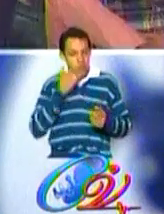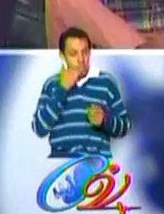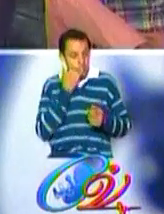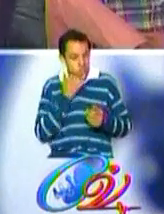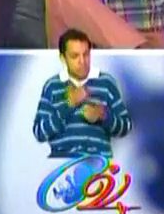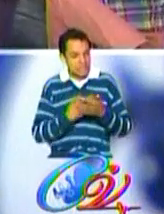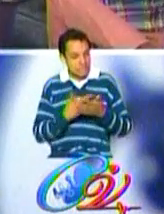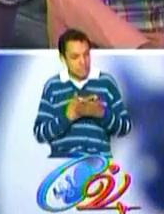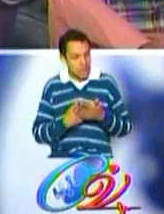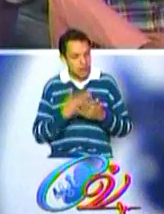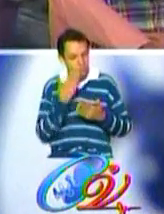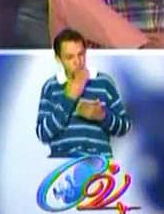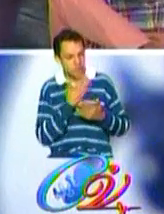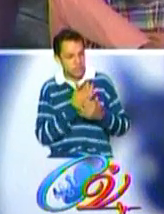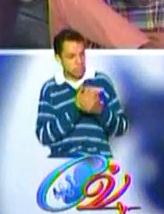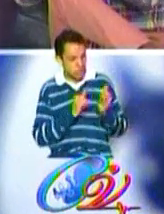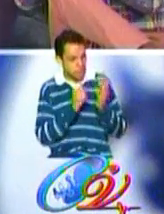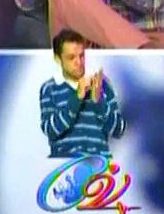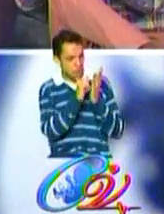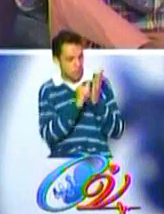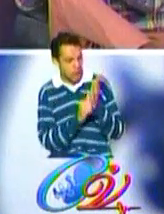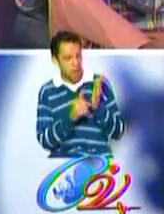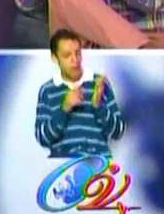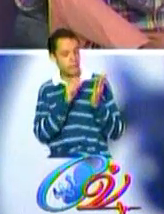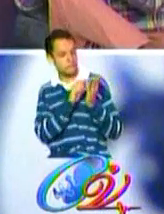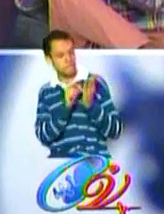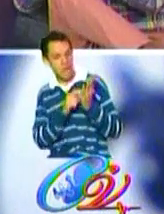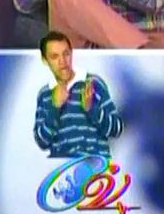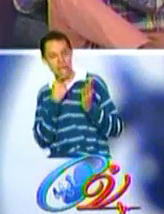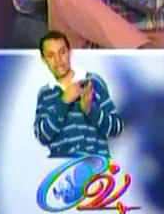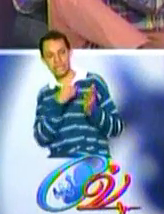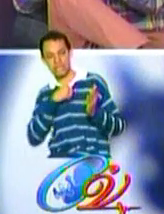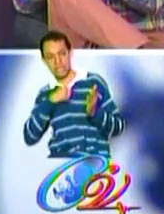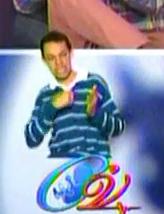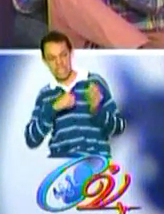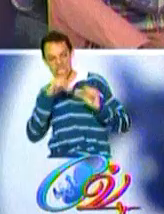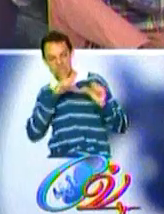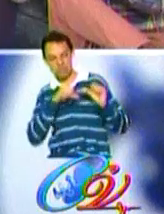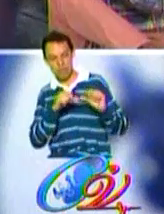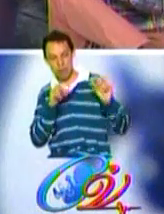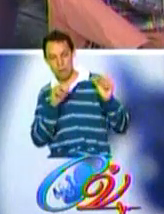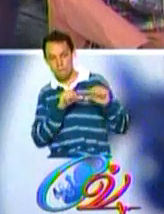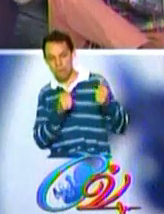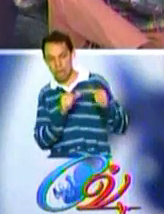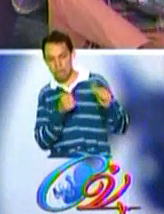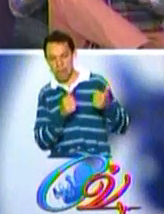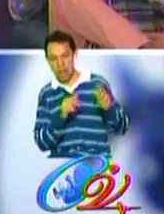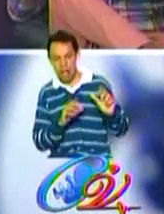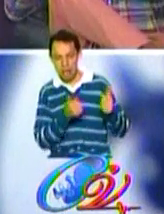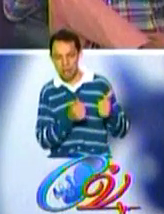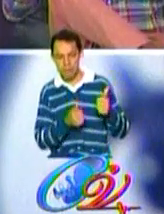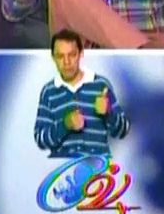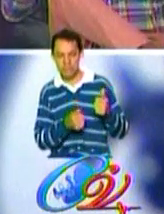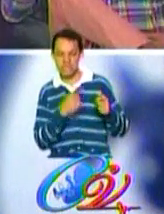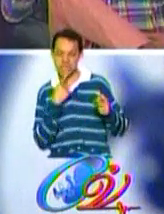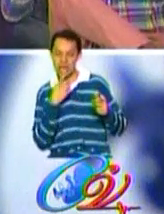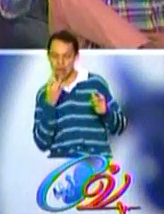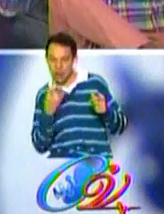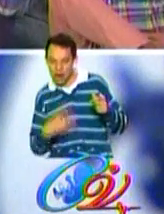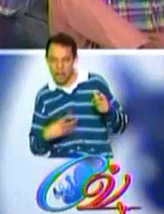secreciones, le hacen un estudio, ahí reporta qué tóxico es el que tiene, si son metales pesados, si